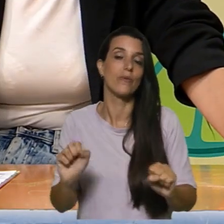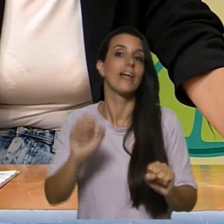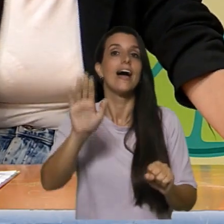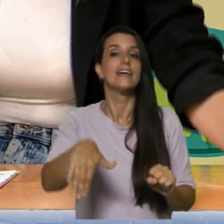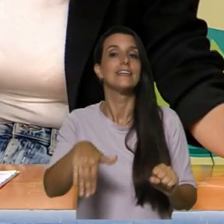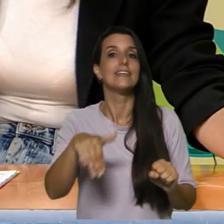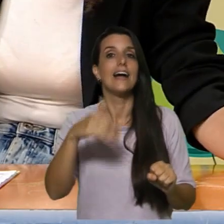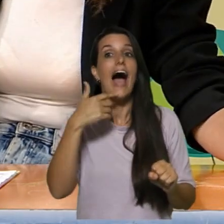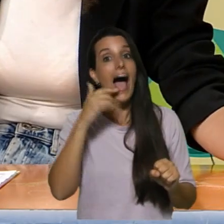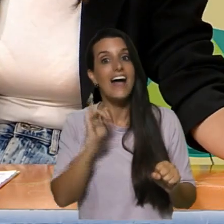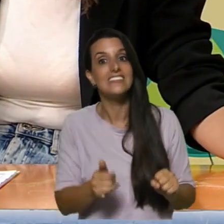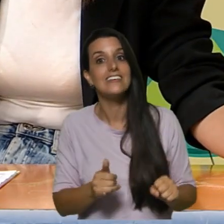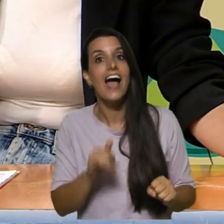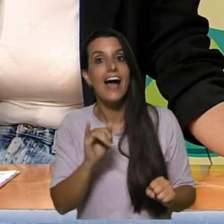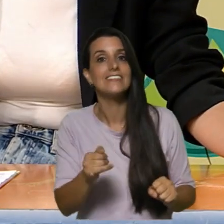sí.